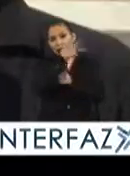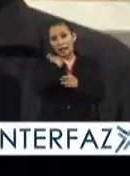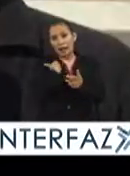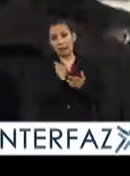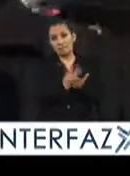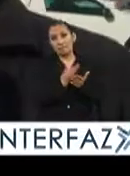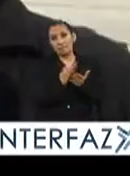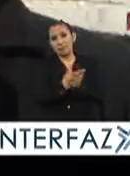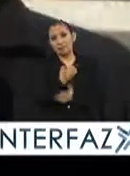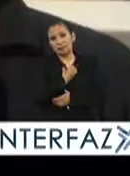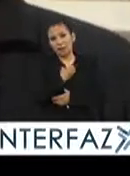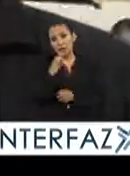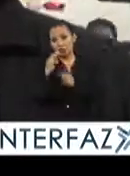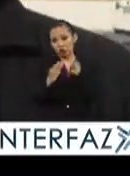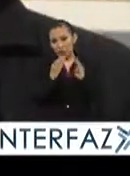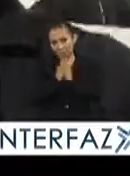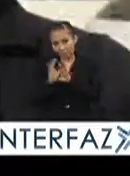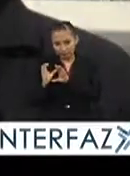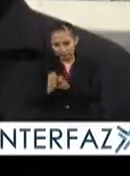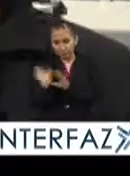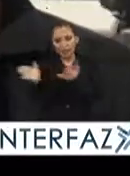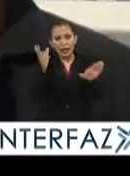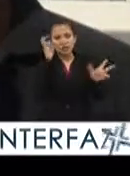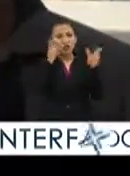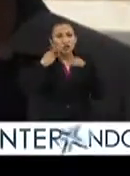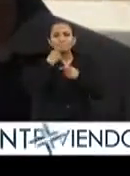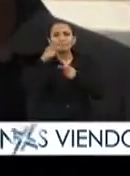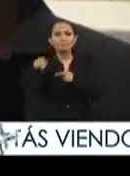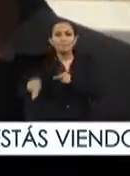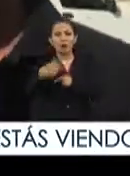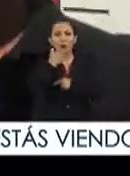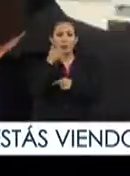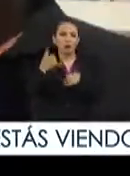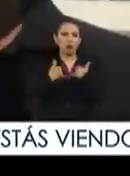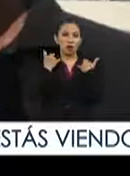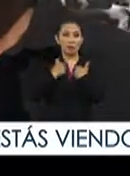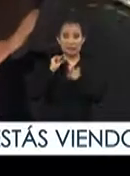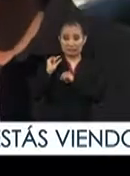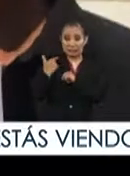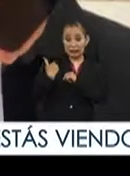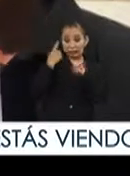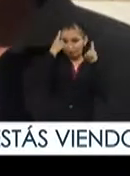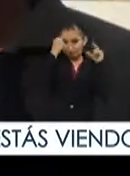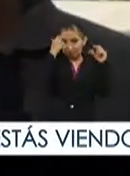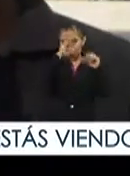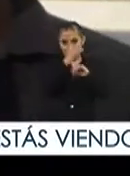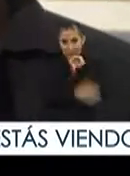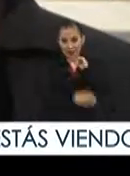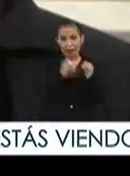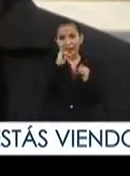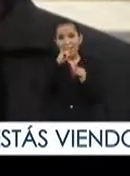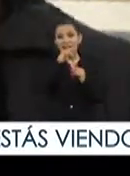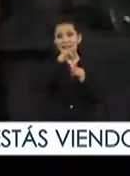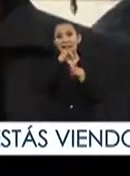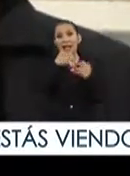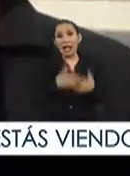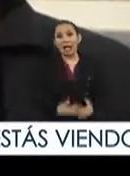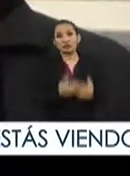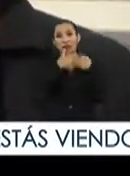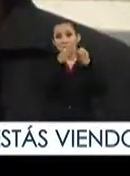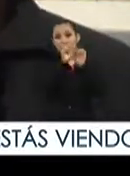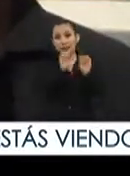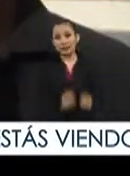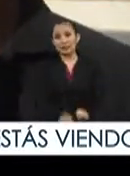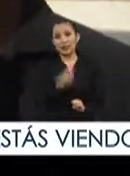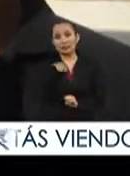de bronce en el Mundial. Así que escuchemos las palabras de este joven que acaba de graduarse de Ingeniería Industrial en